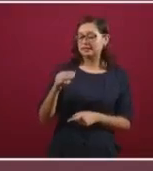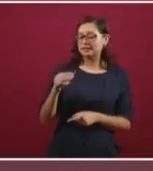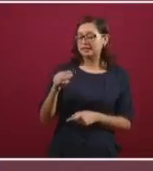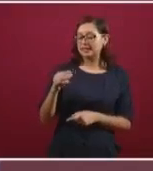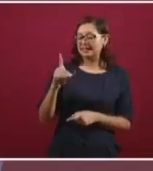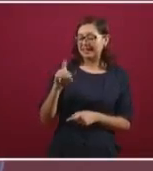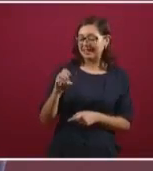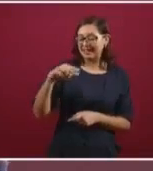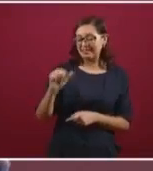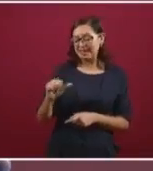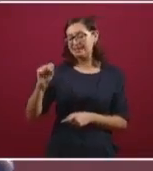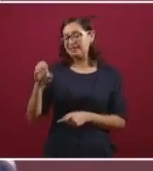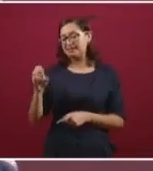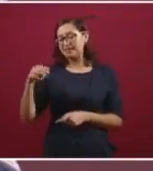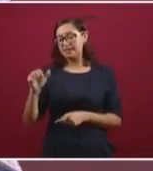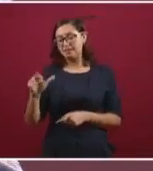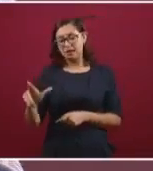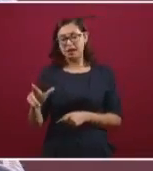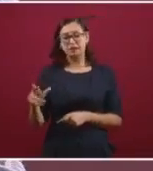de la Secretaría de Marina,